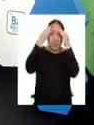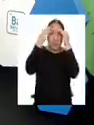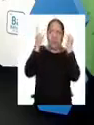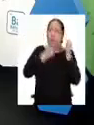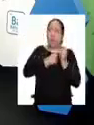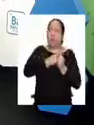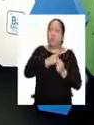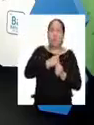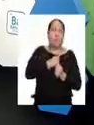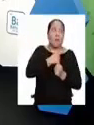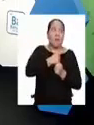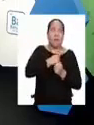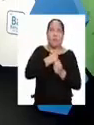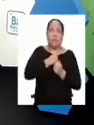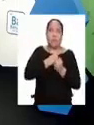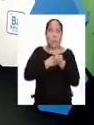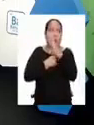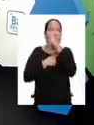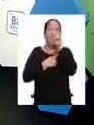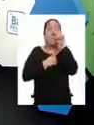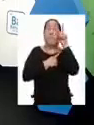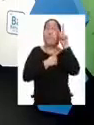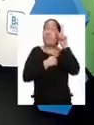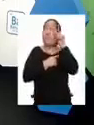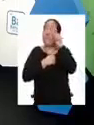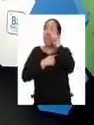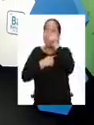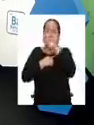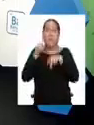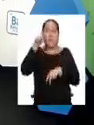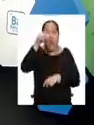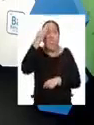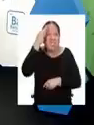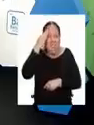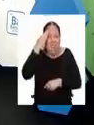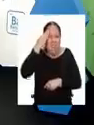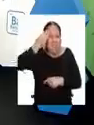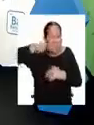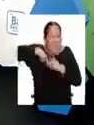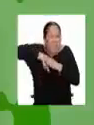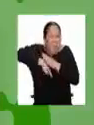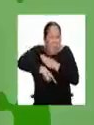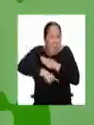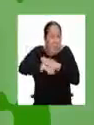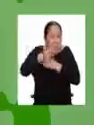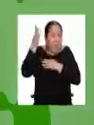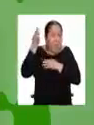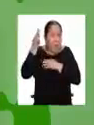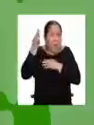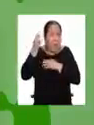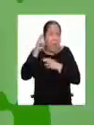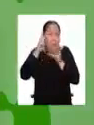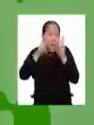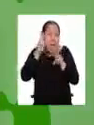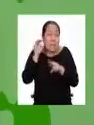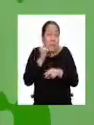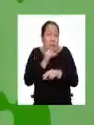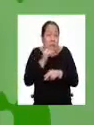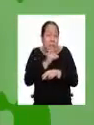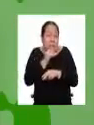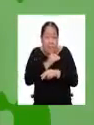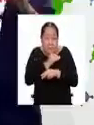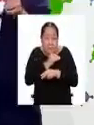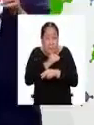y adrenalínico, pese a que seas consciente de que lo que ves no está ocurriendo en realidad. Creo que soy más fácil de engañar de lo